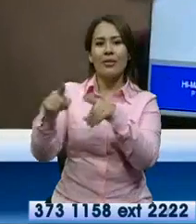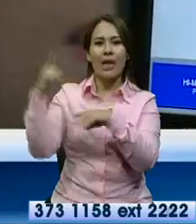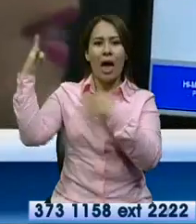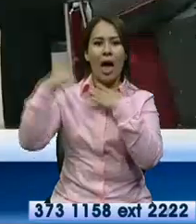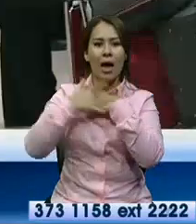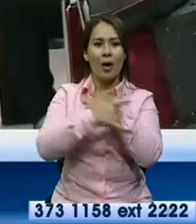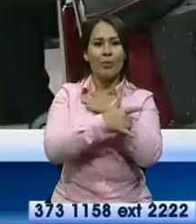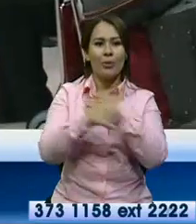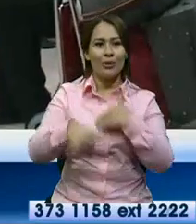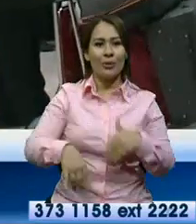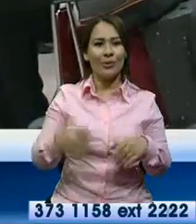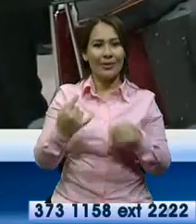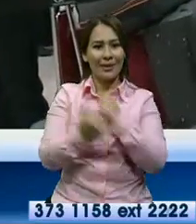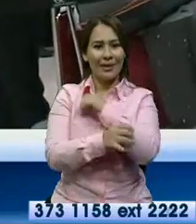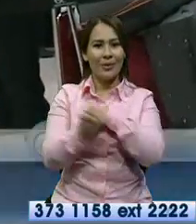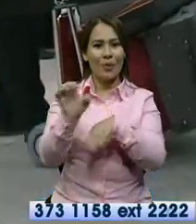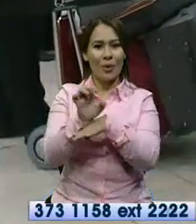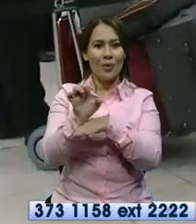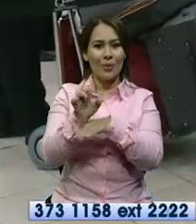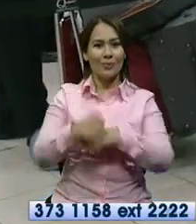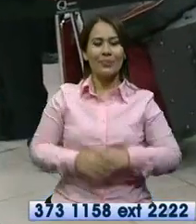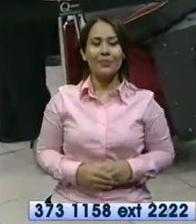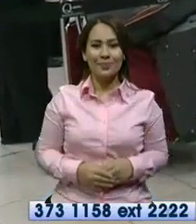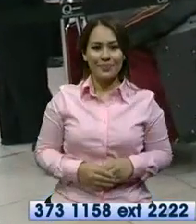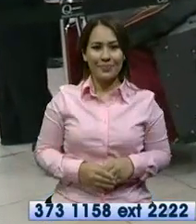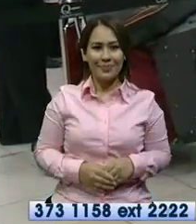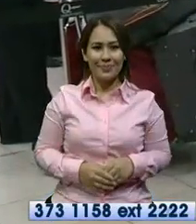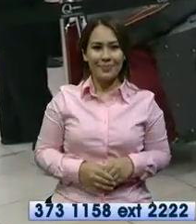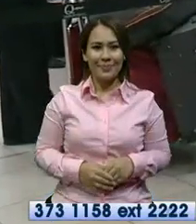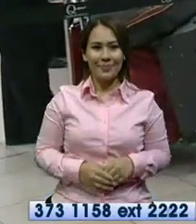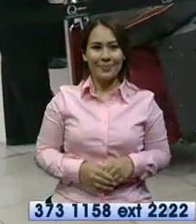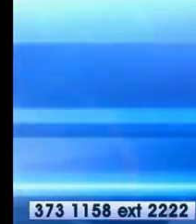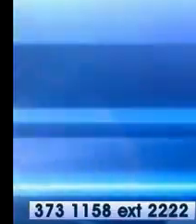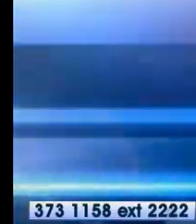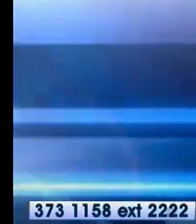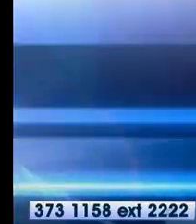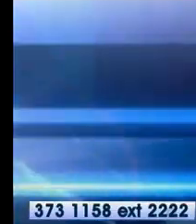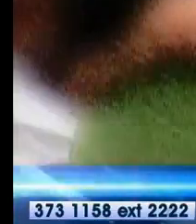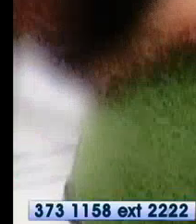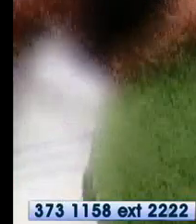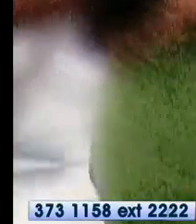del país, informó Priscila Cadena.